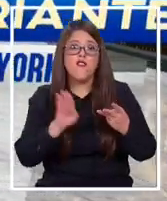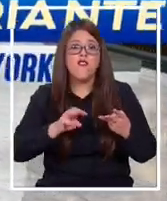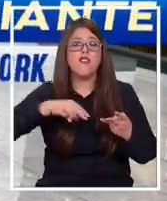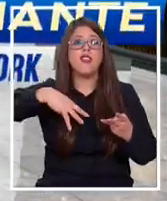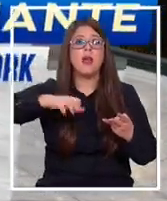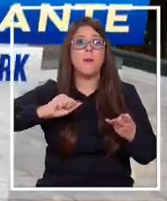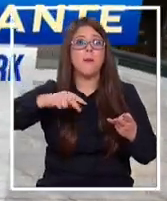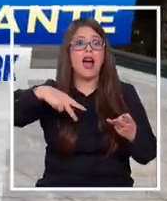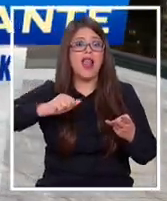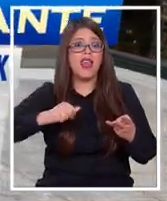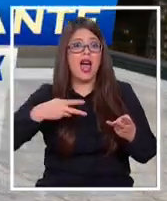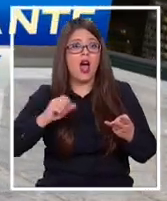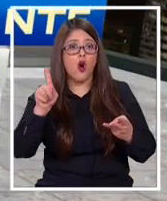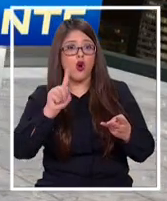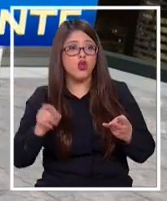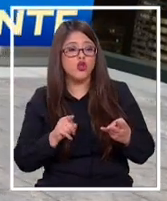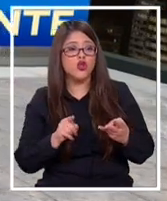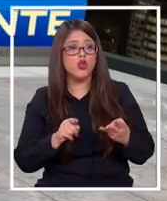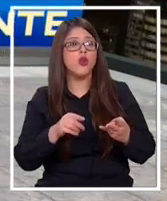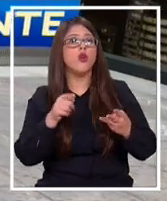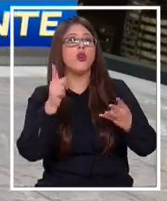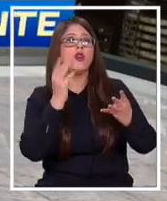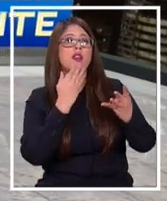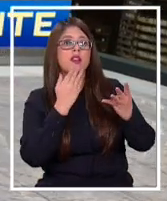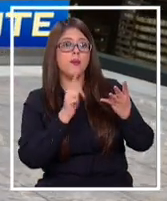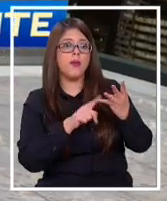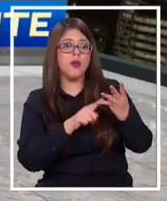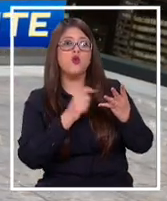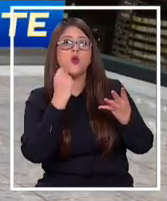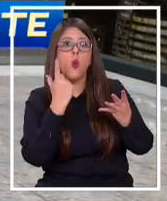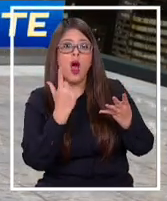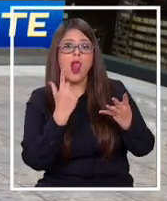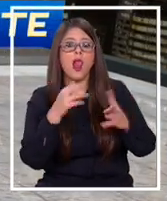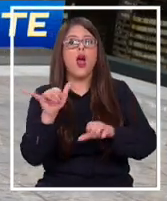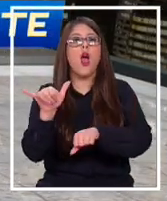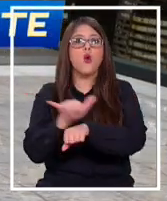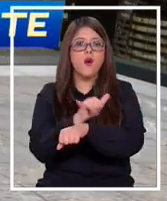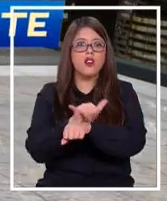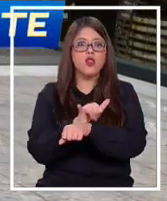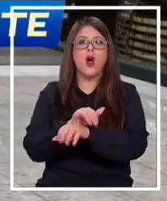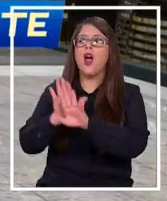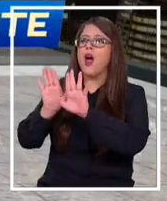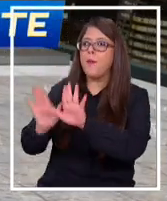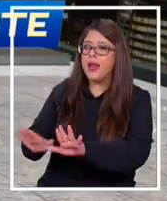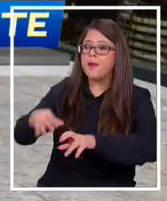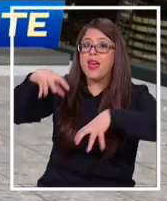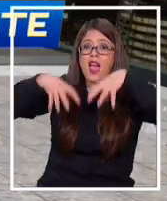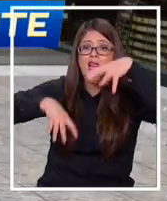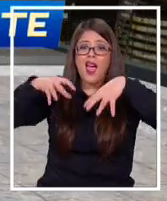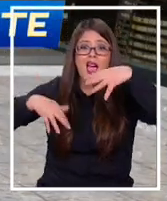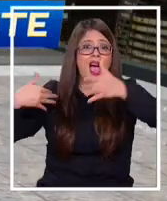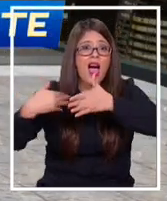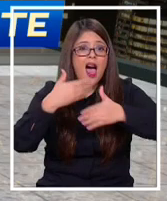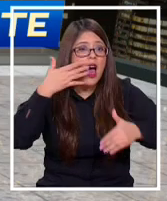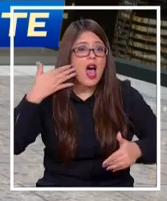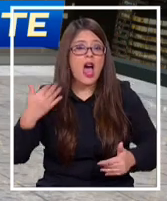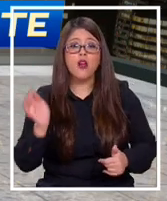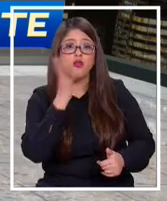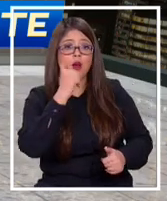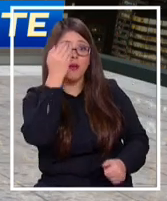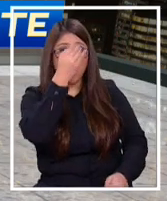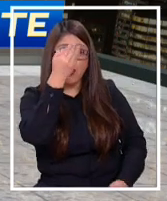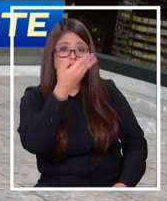Manaos, desde el Amazonas. Correcto. Y la proveniente de Nueva York. Perdón, la andina todavía no es de preocupación